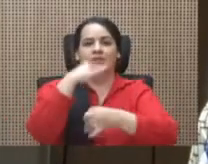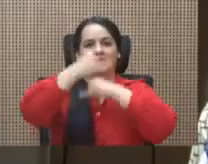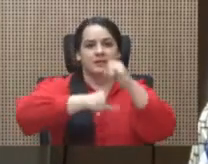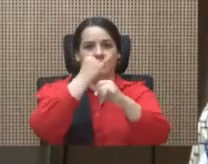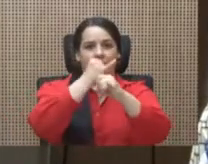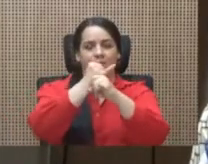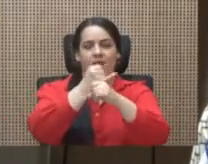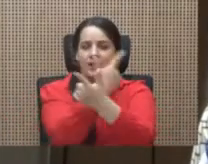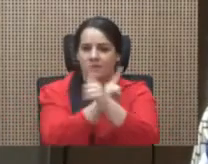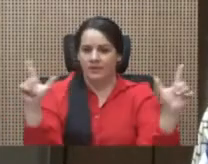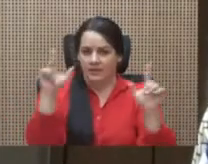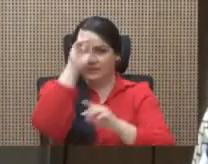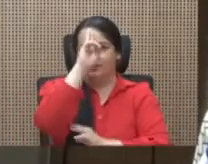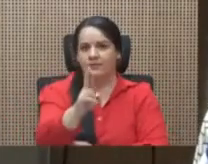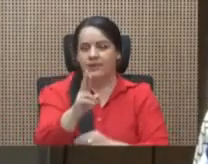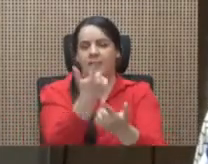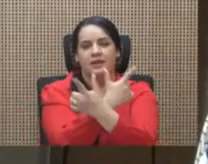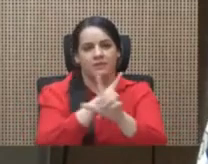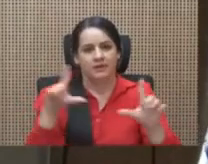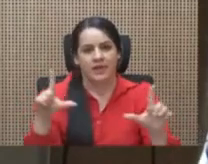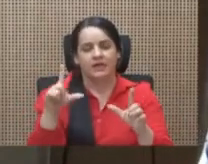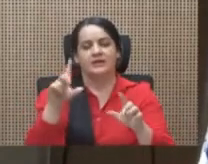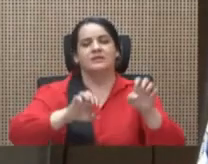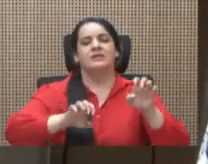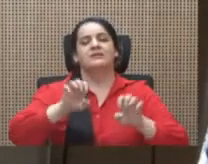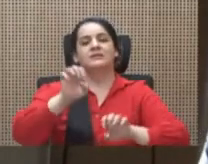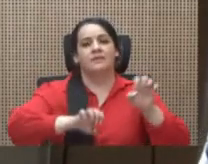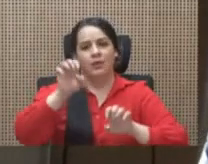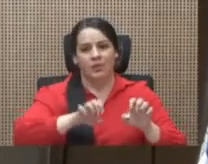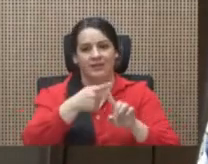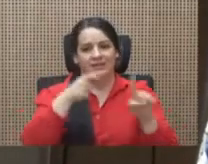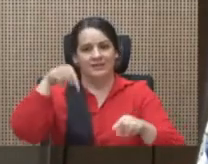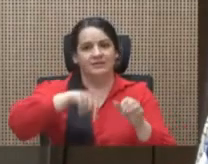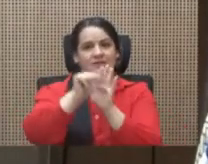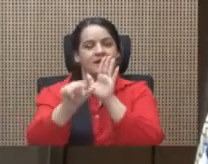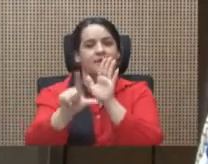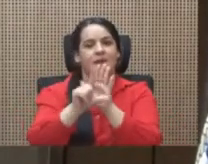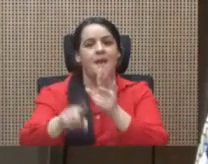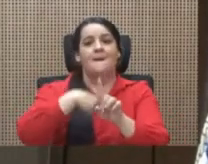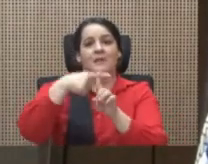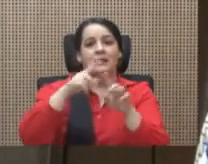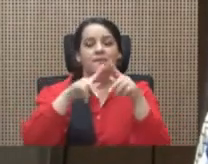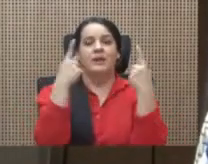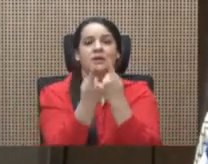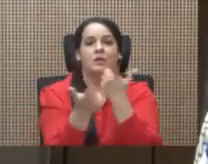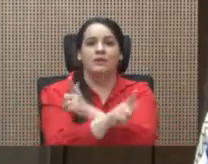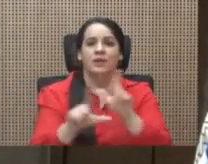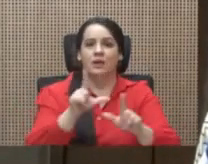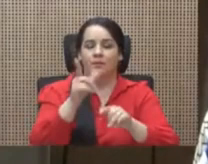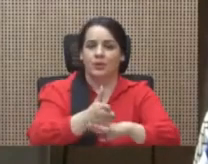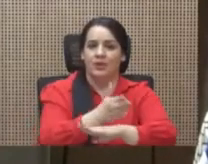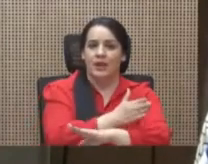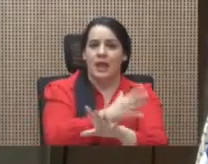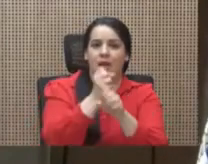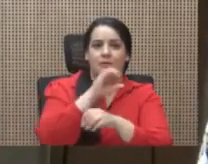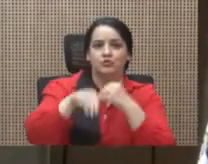respeta, la libertad se valora. Y desde esta Asamblea Legislativa y desde el Partido Liberal Progresista haremos todo